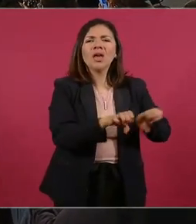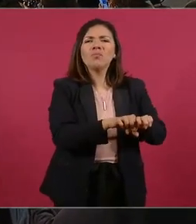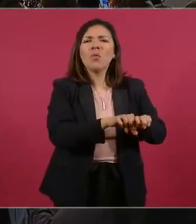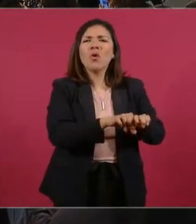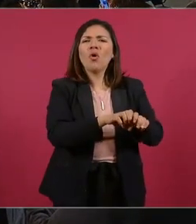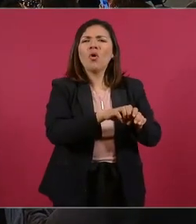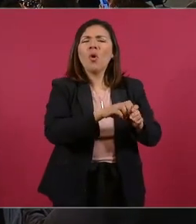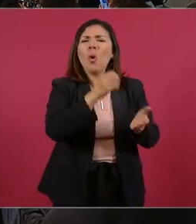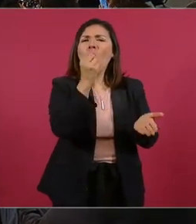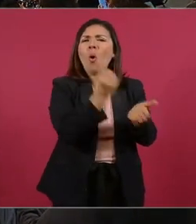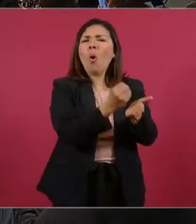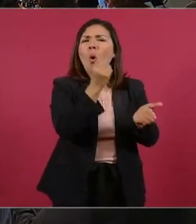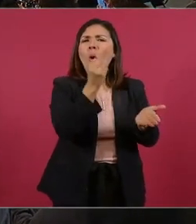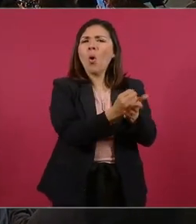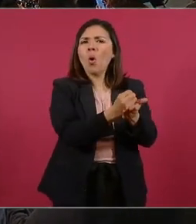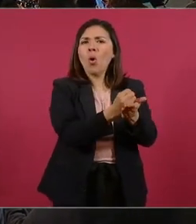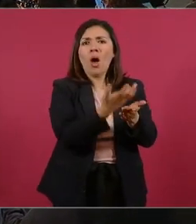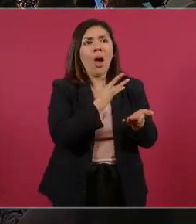2 premios mundiales.